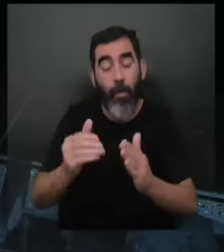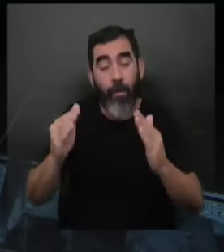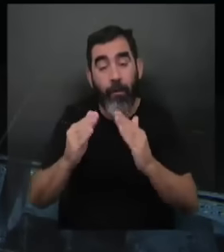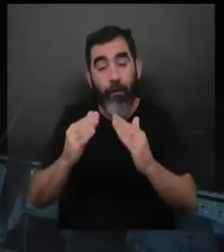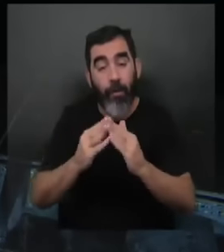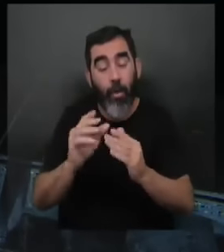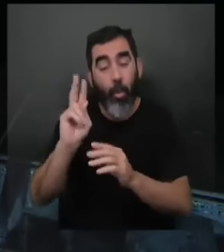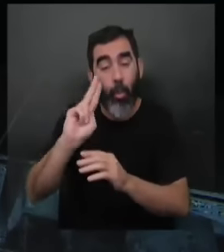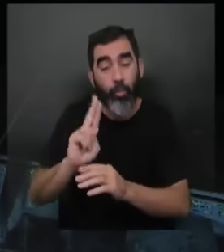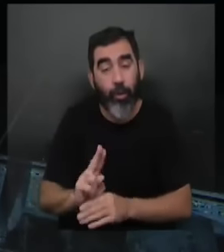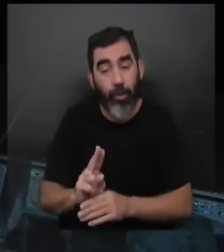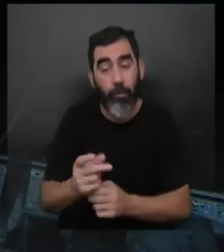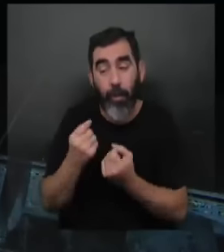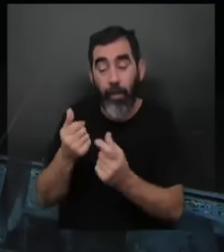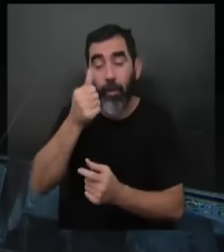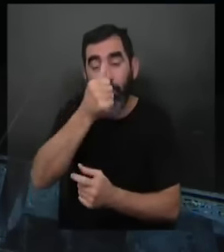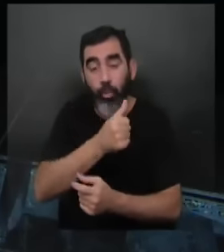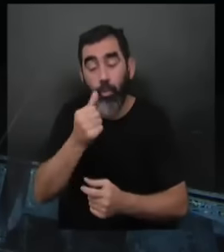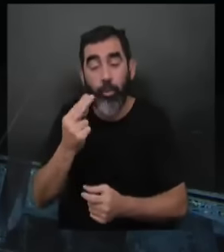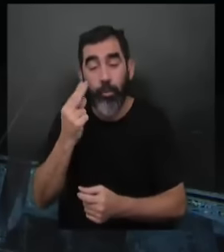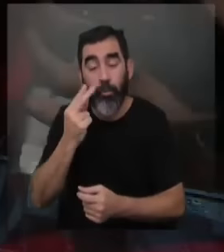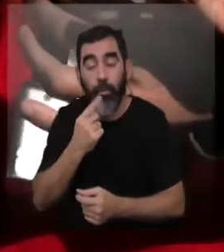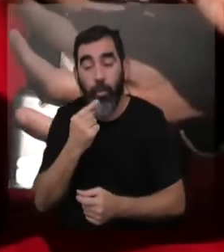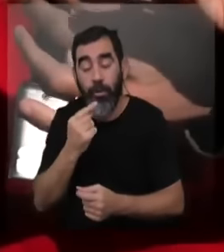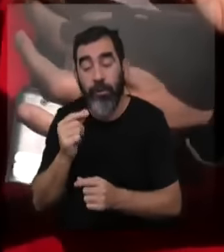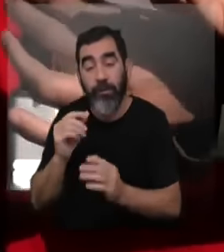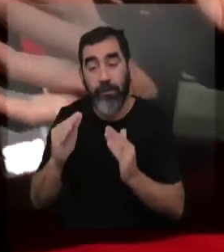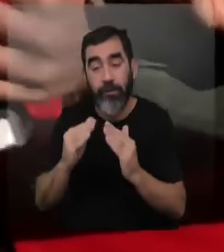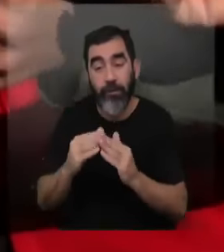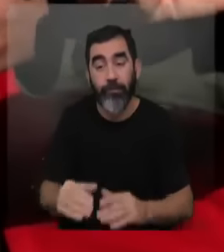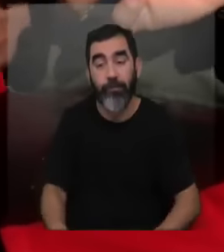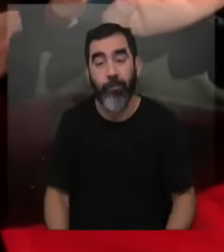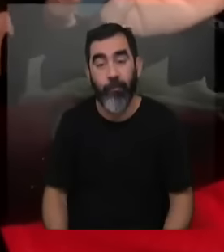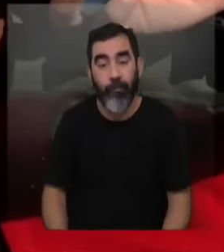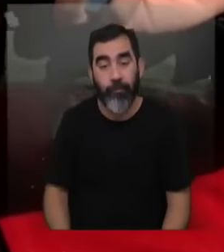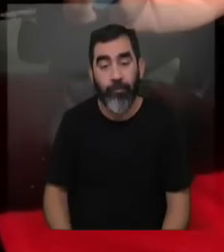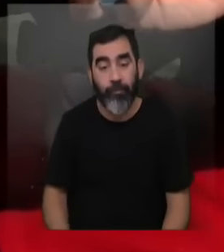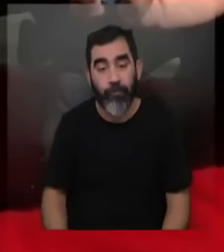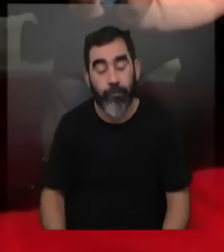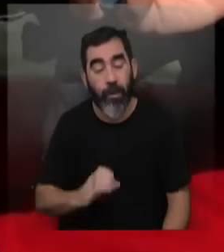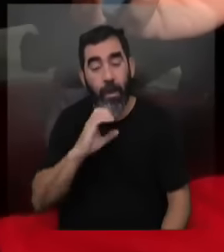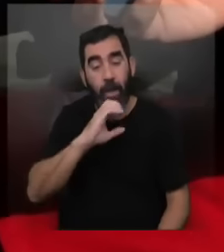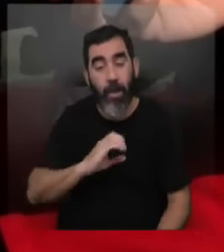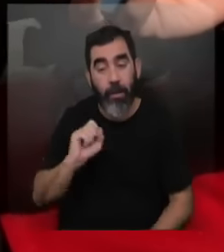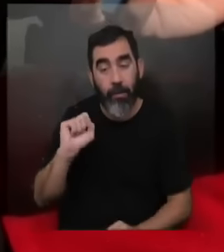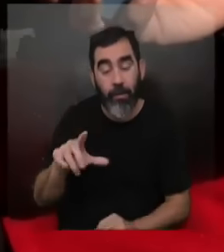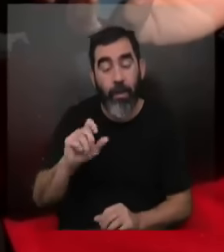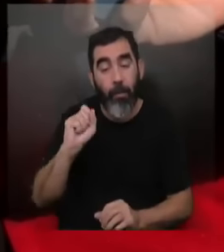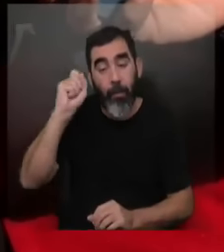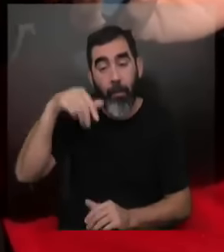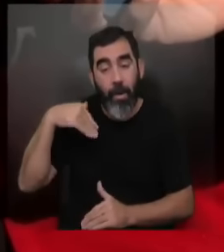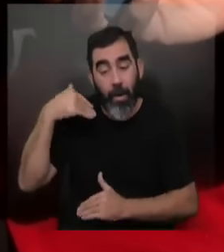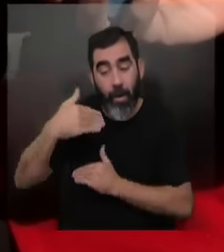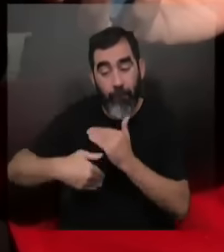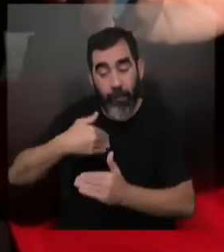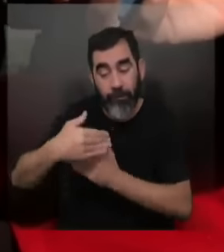para dar soluciones habitacionales a efectivos policiales una de las características que tiene el plan avanzar y que lo permite el